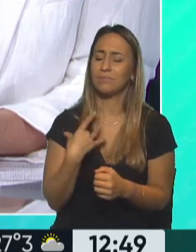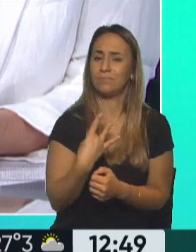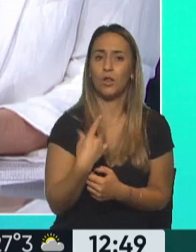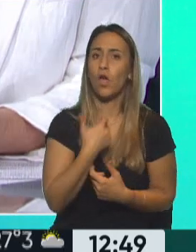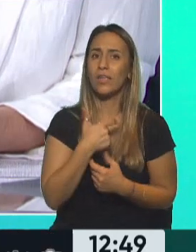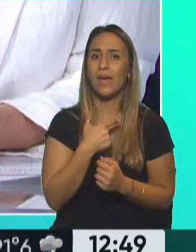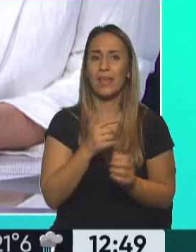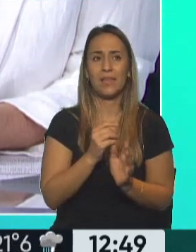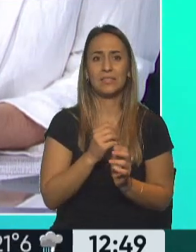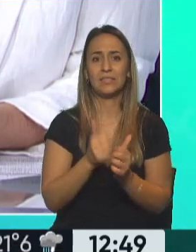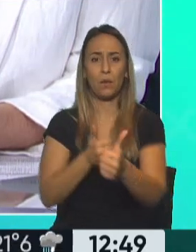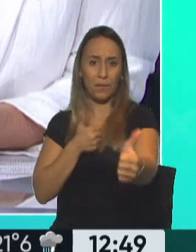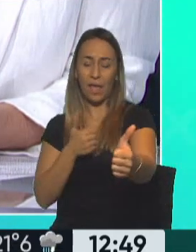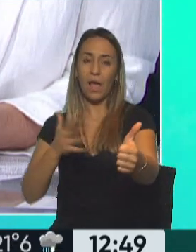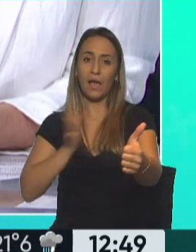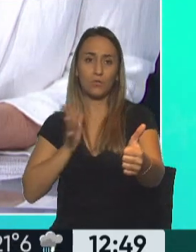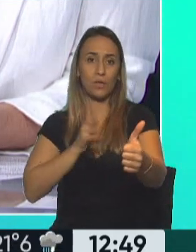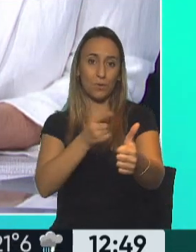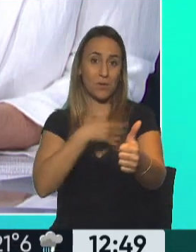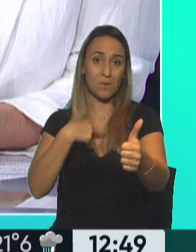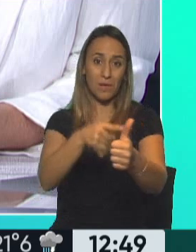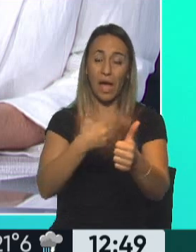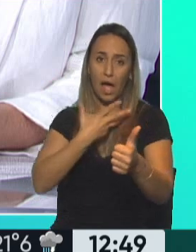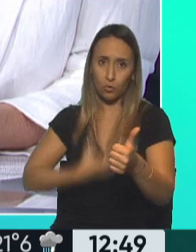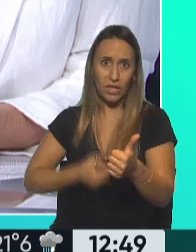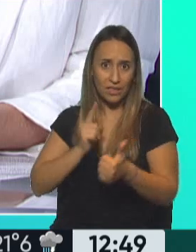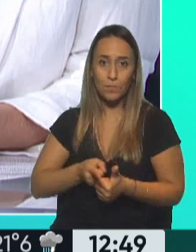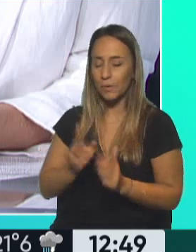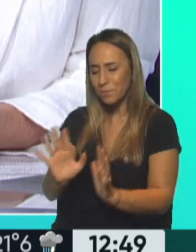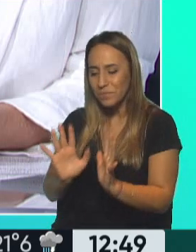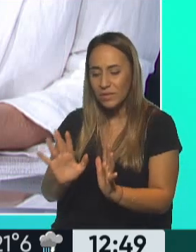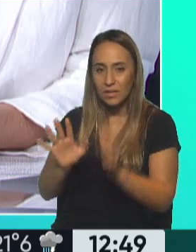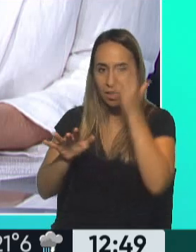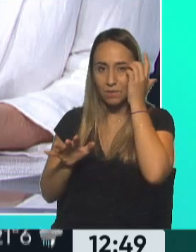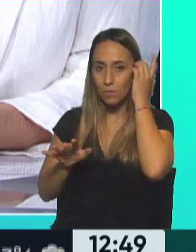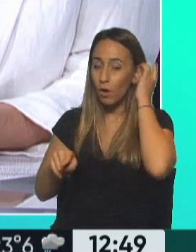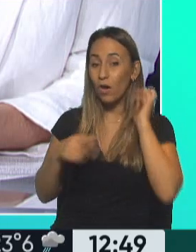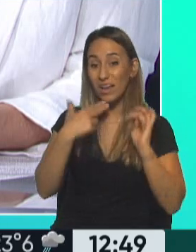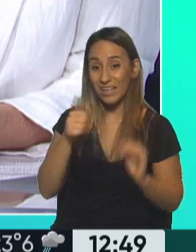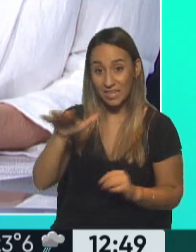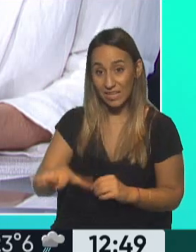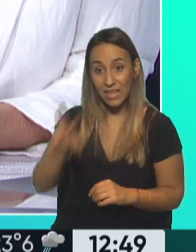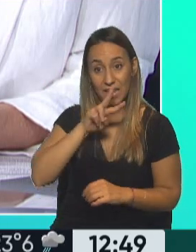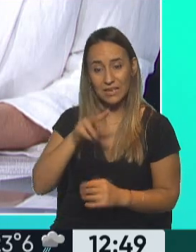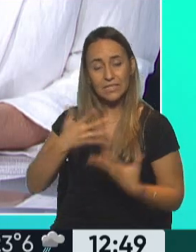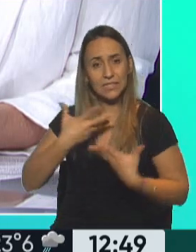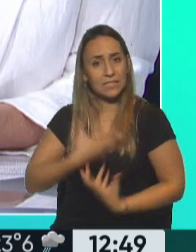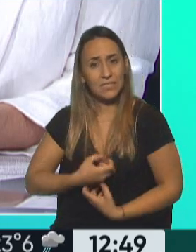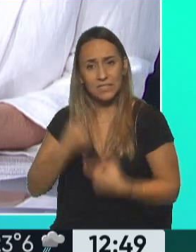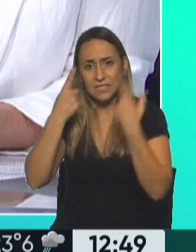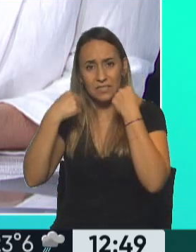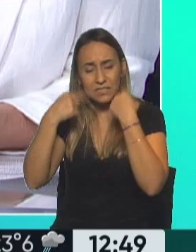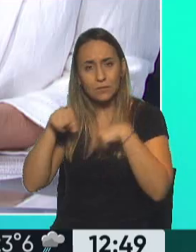podía pasar a la mamá. La mamá estaba muy angustiada, pero tratando de calmar a la niña, a su